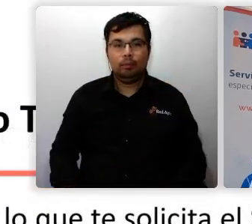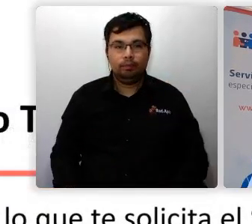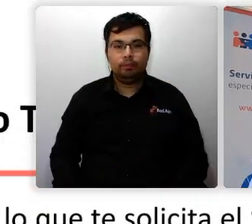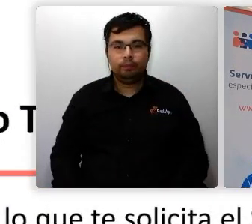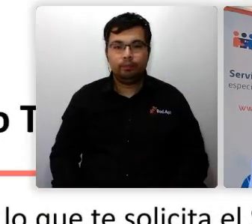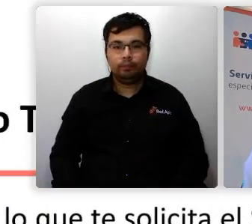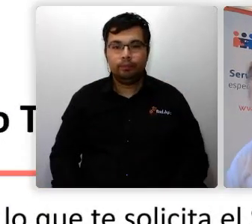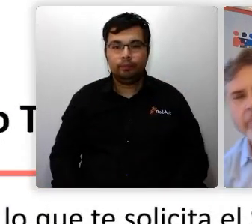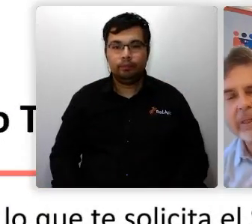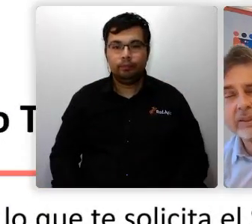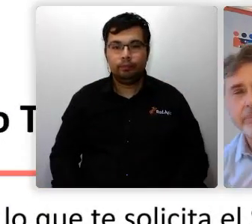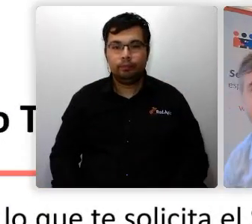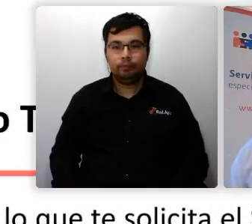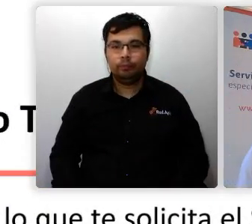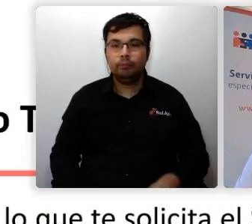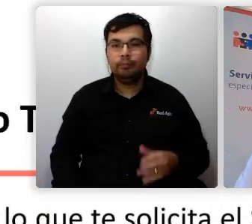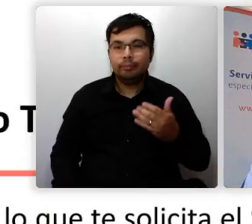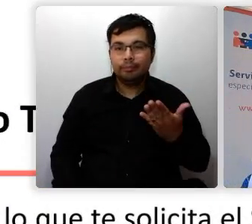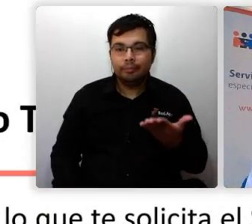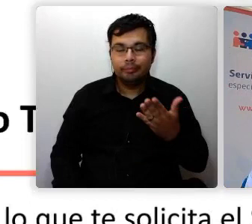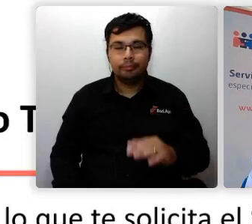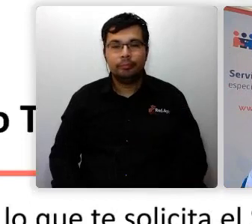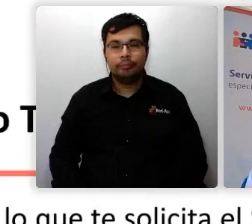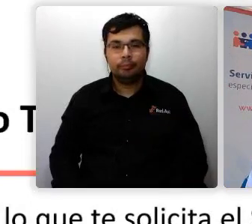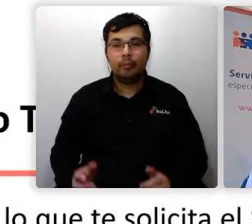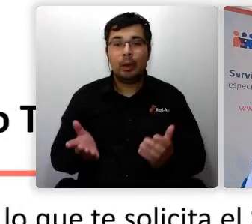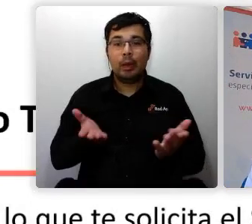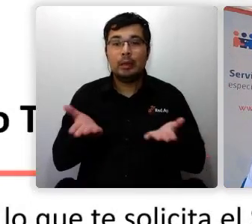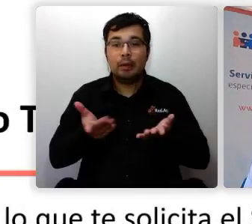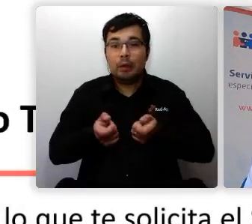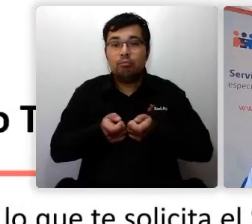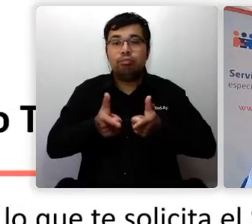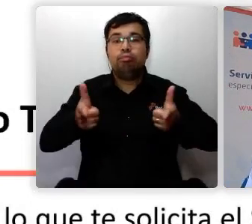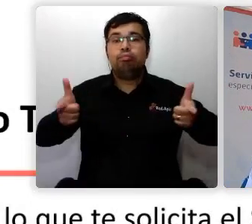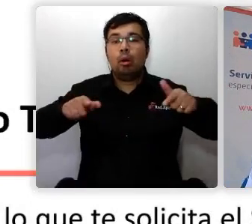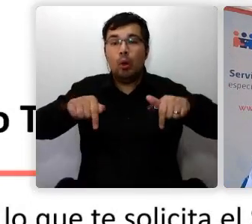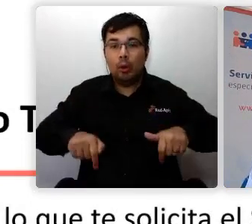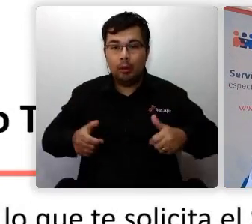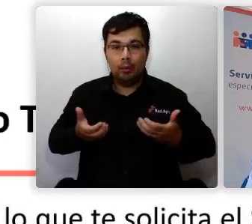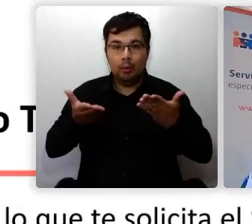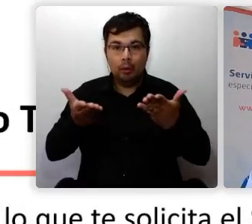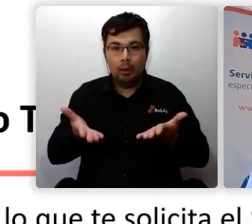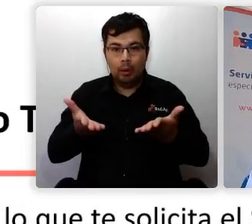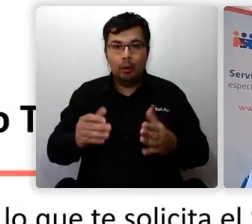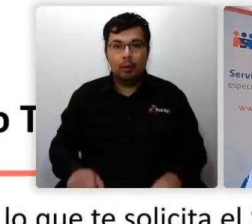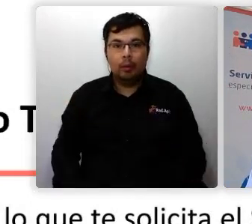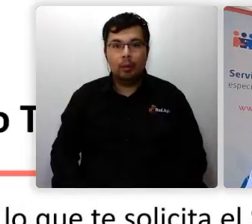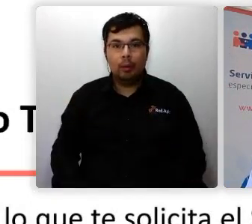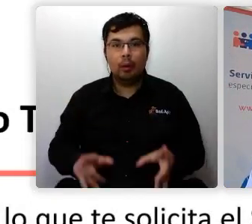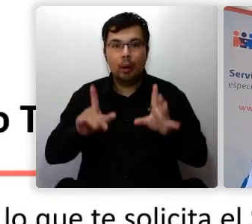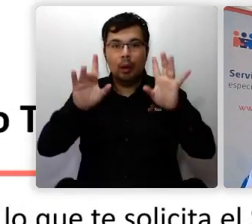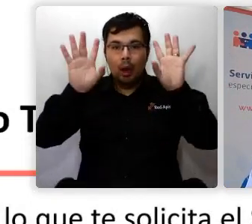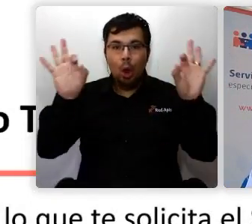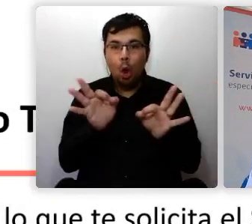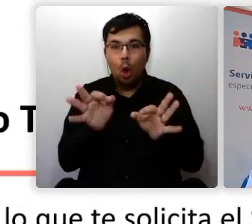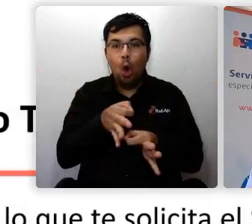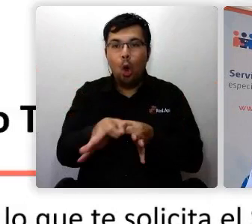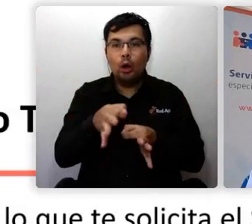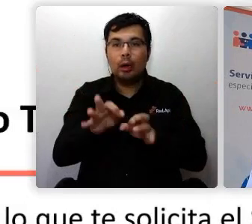El servicio más masivo que estamos dando hoy día es orientación y apoyo tributario, que es